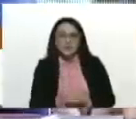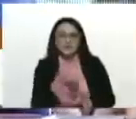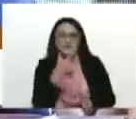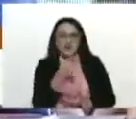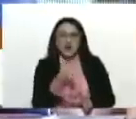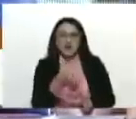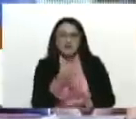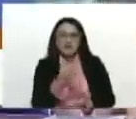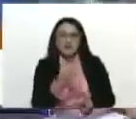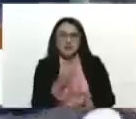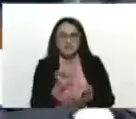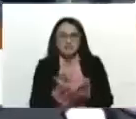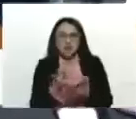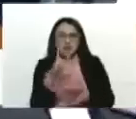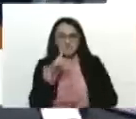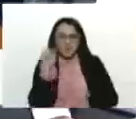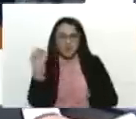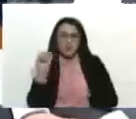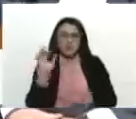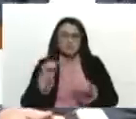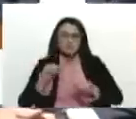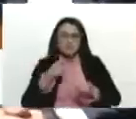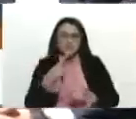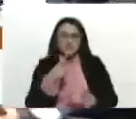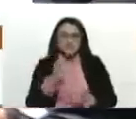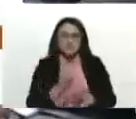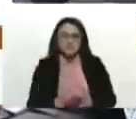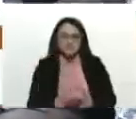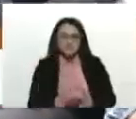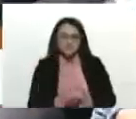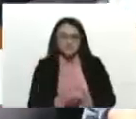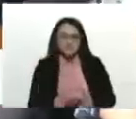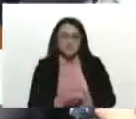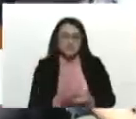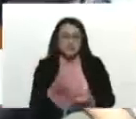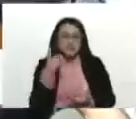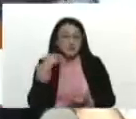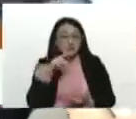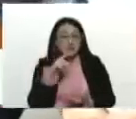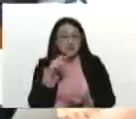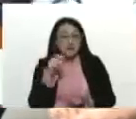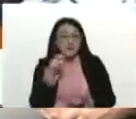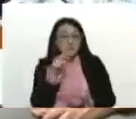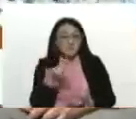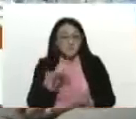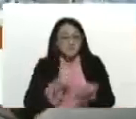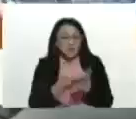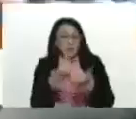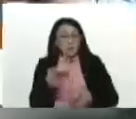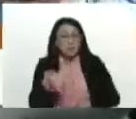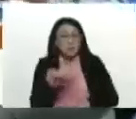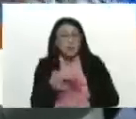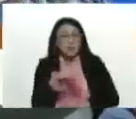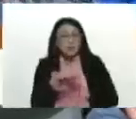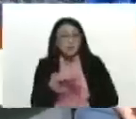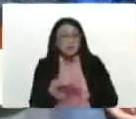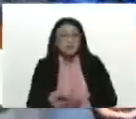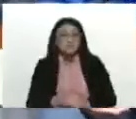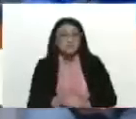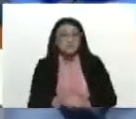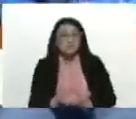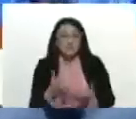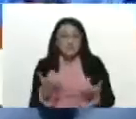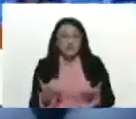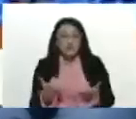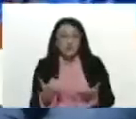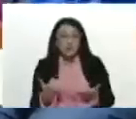facilito salir de Nicolás no contaban con este pueblo no contaban con este pueblo ahora